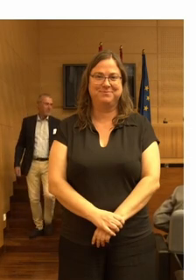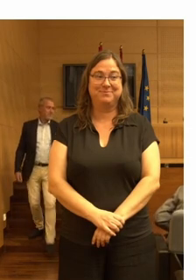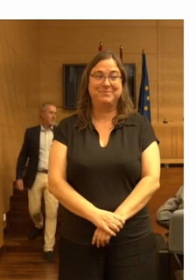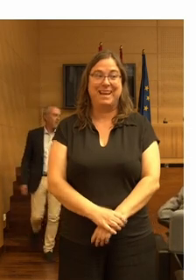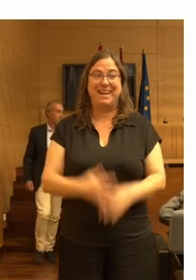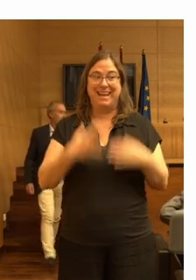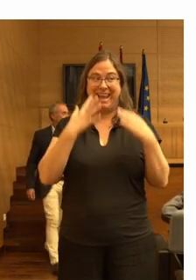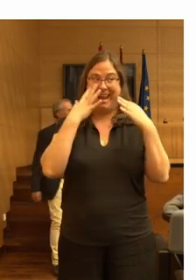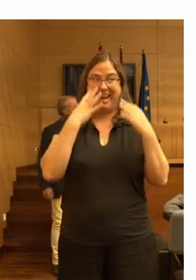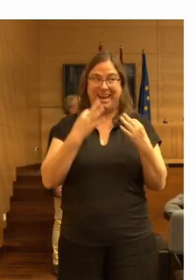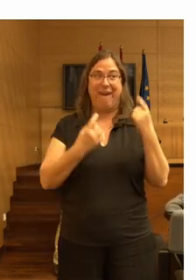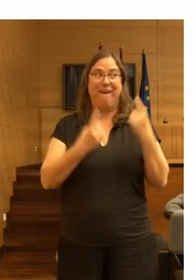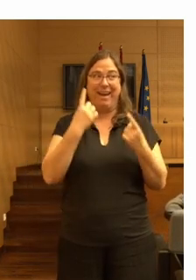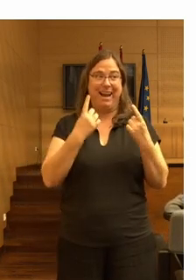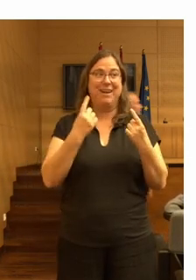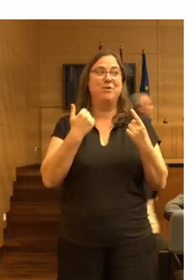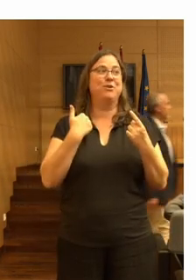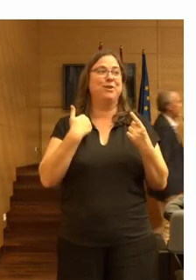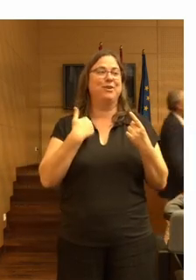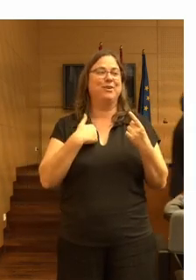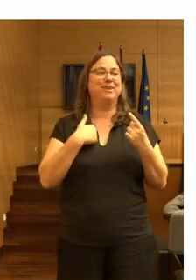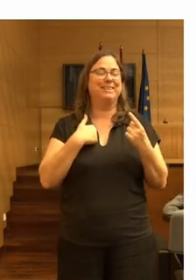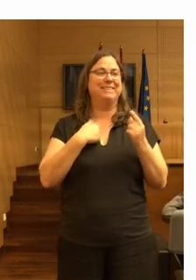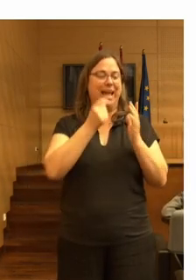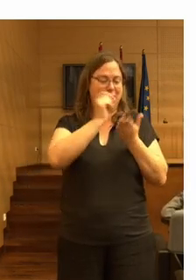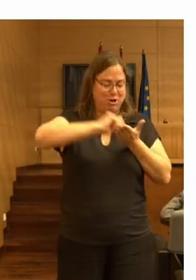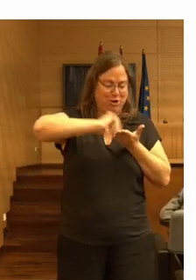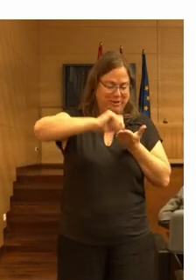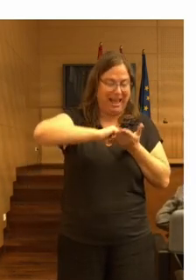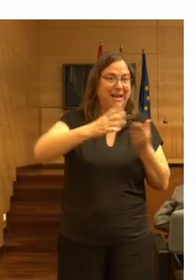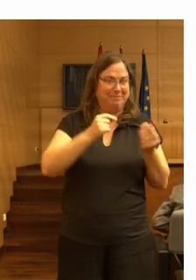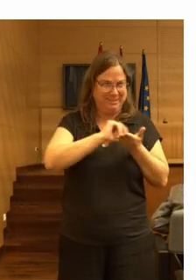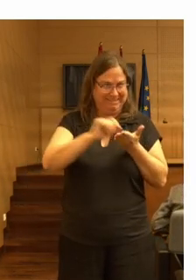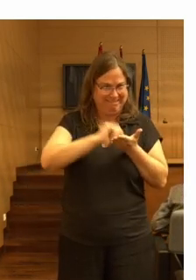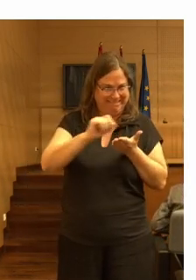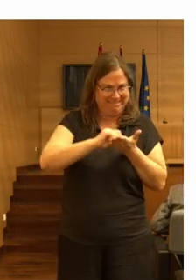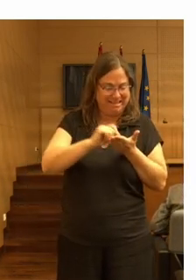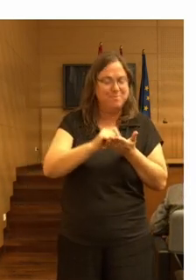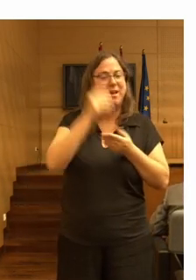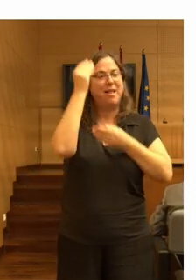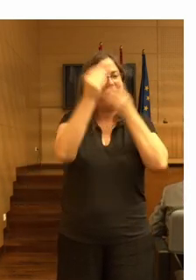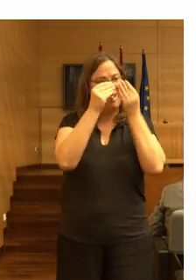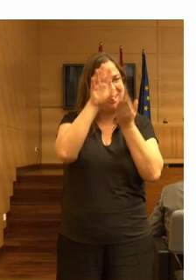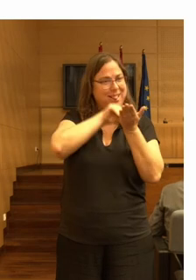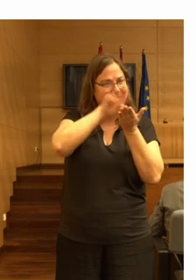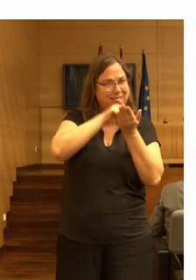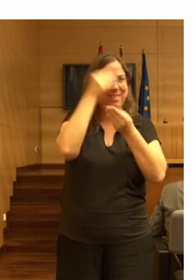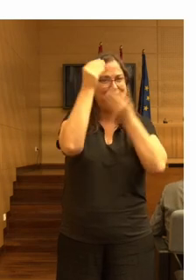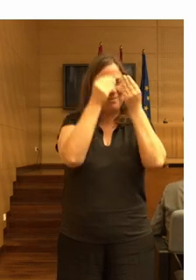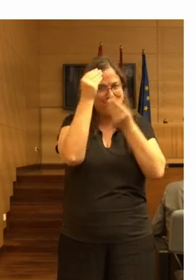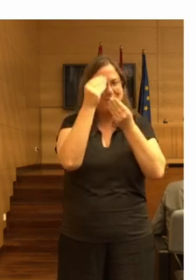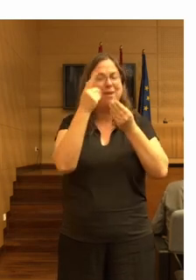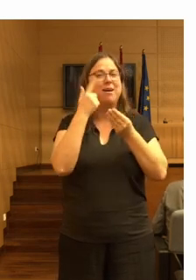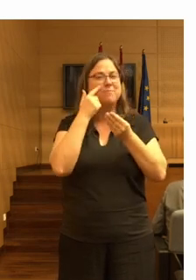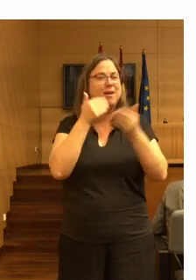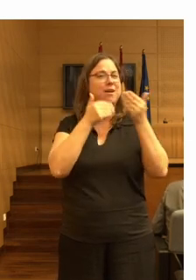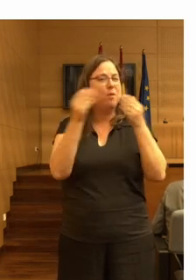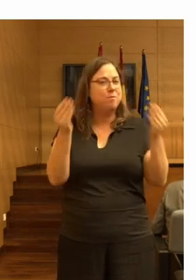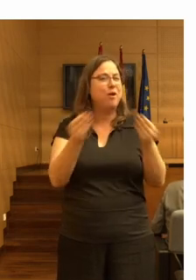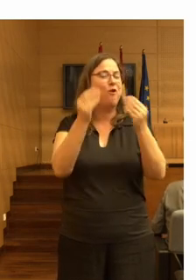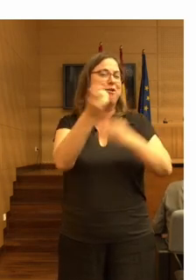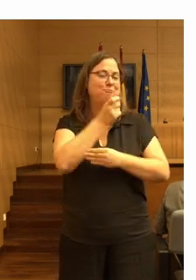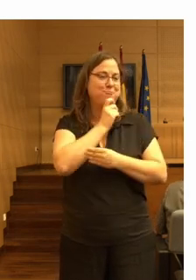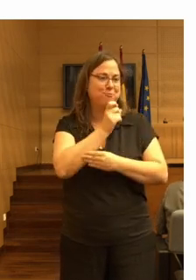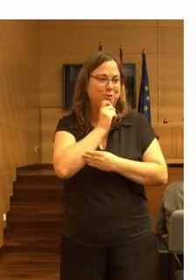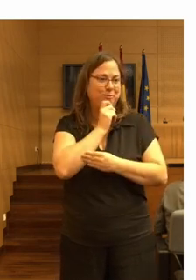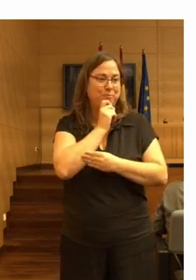creo que alguno que otro se ha llevado muchas notas para reflexionar, para pensar, para ver cómo mejoramos las